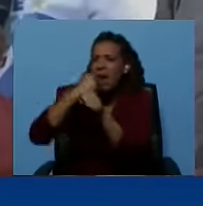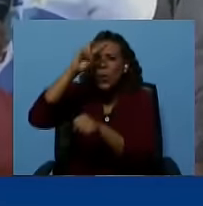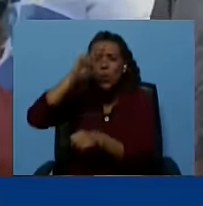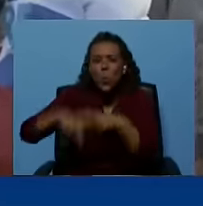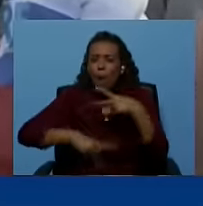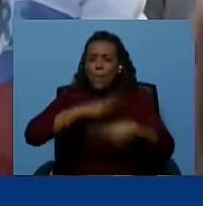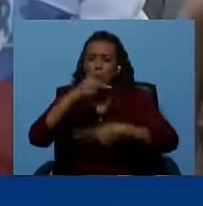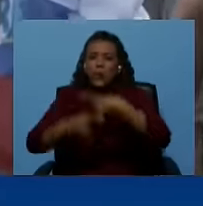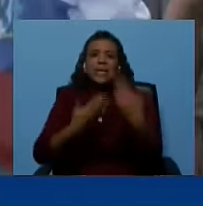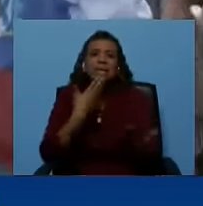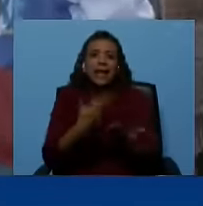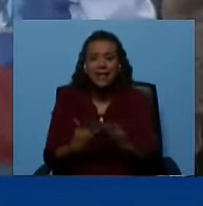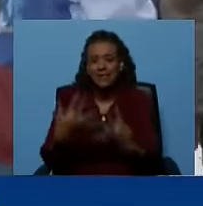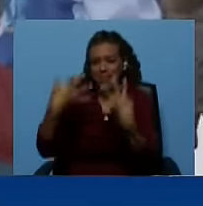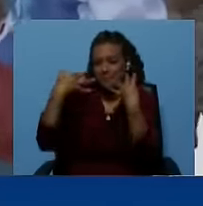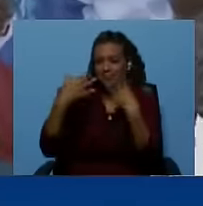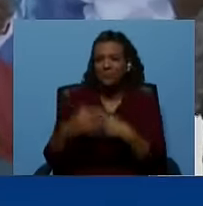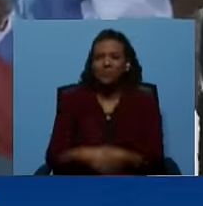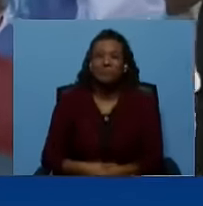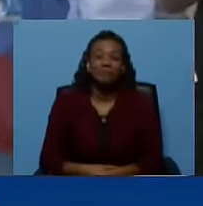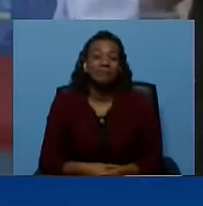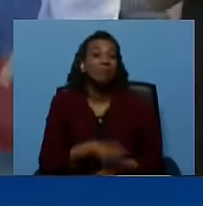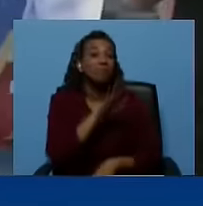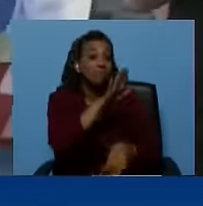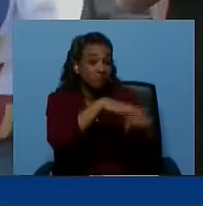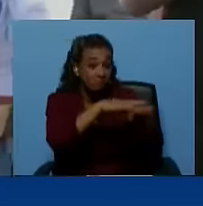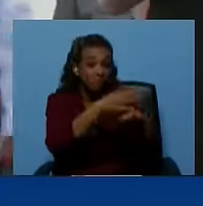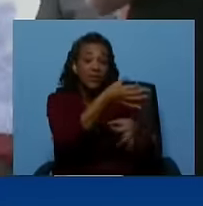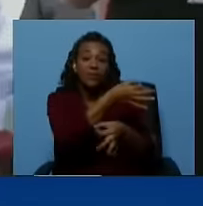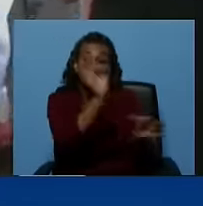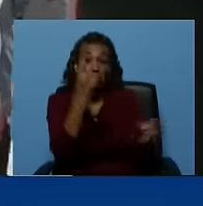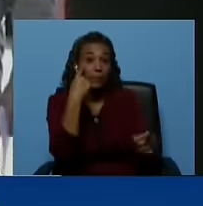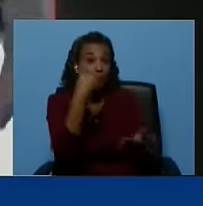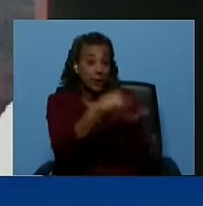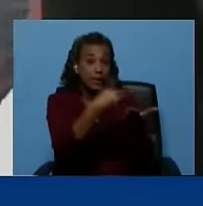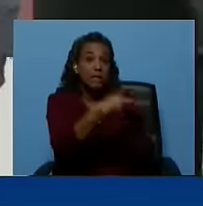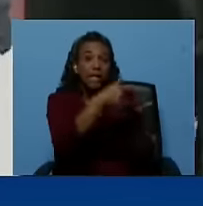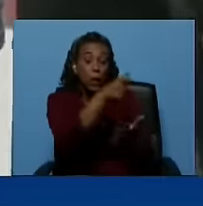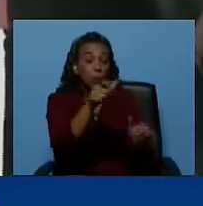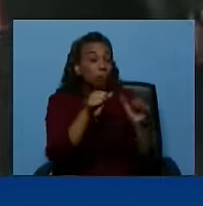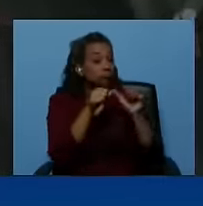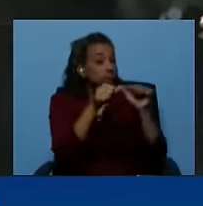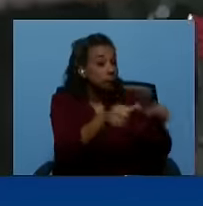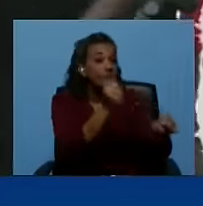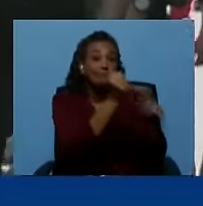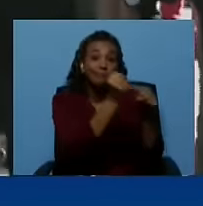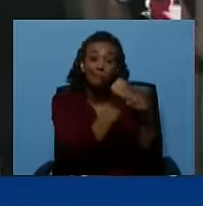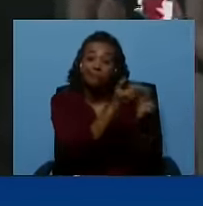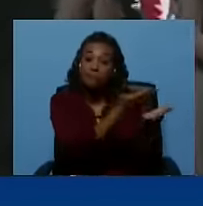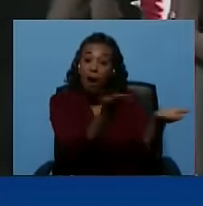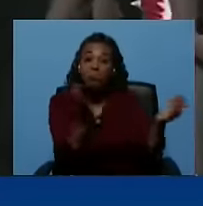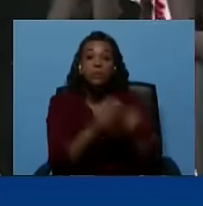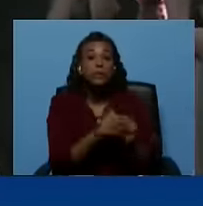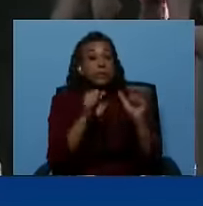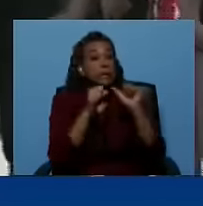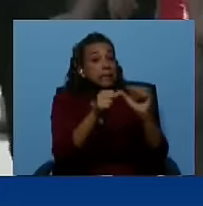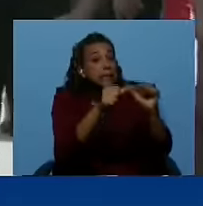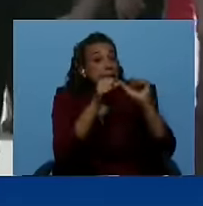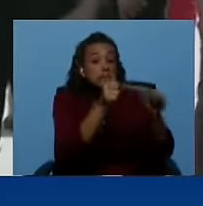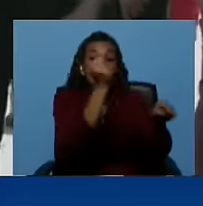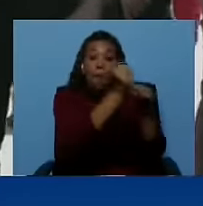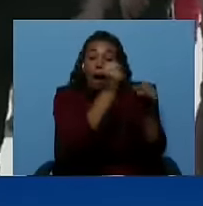producen Gracias bueno excelente y hay que seguir avanzando seguir